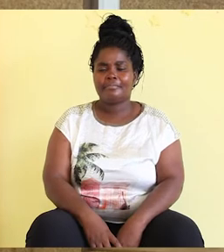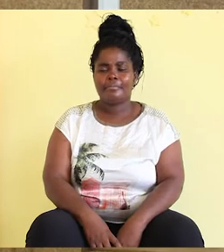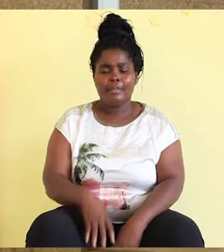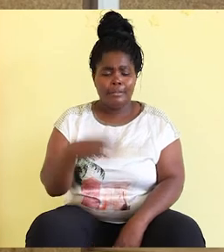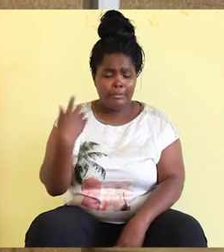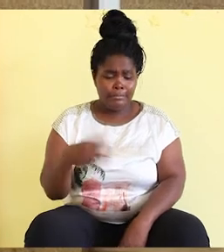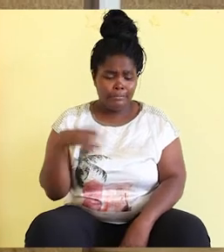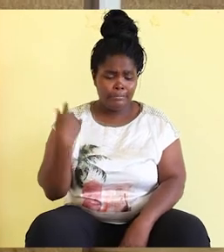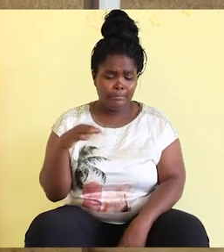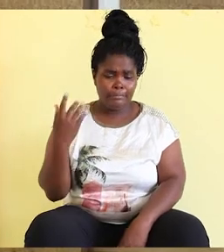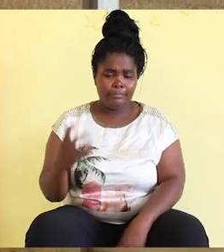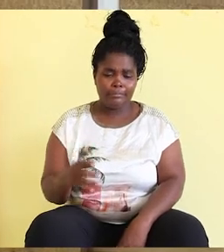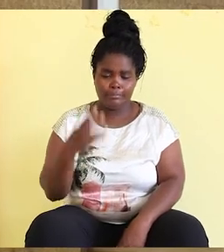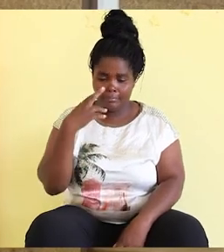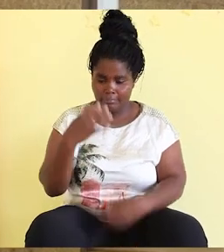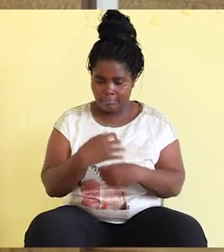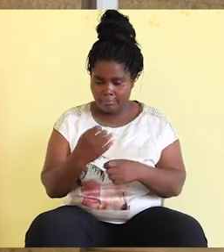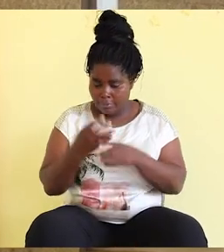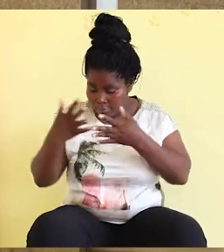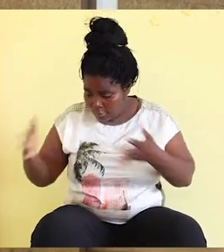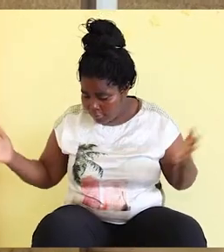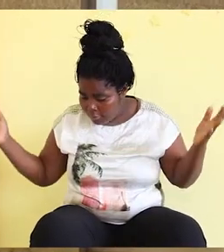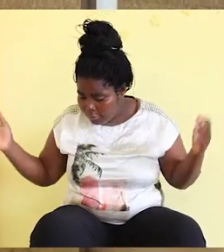Ay, parece que lo he perdido.